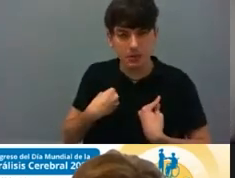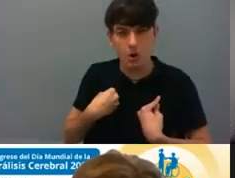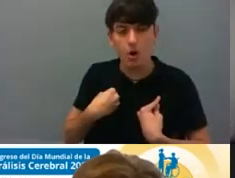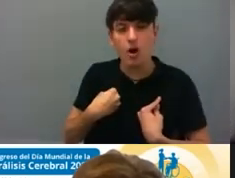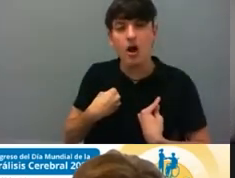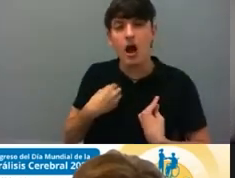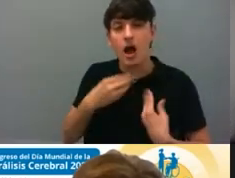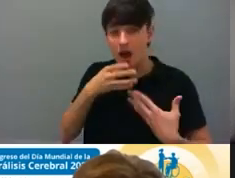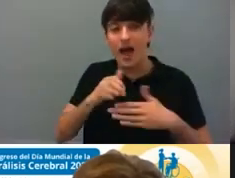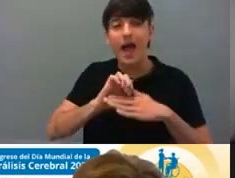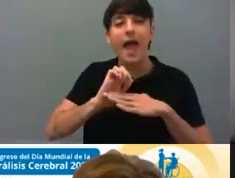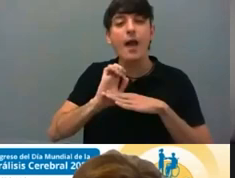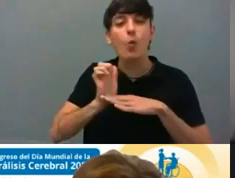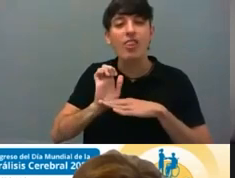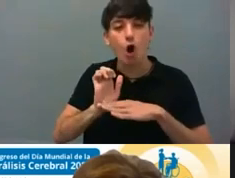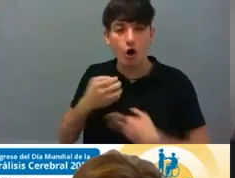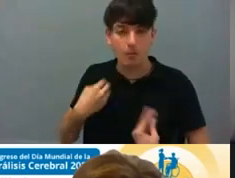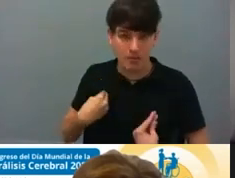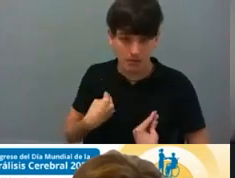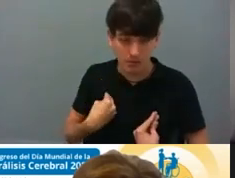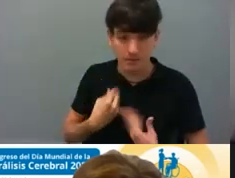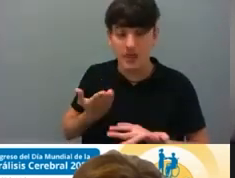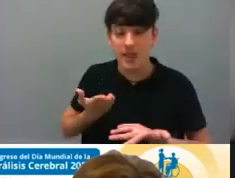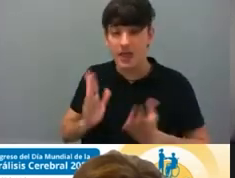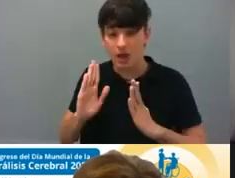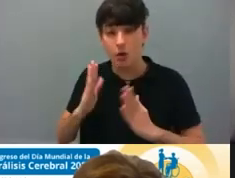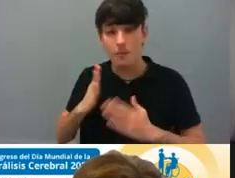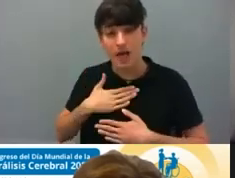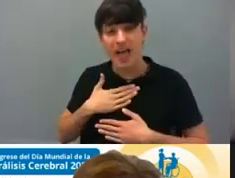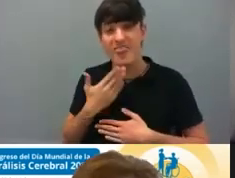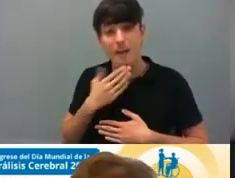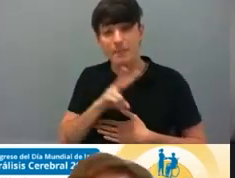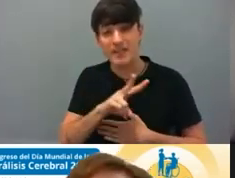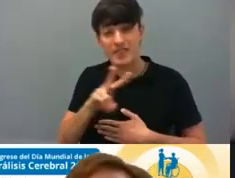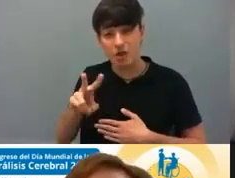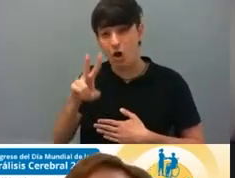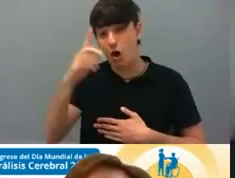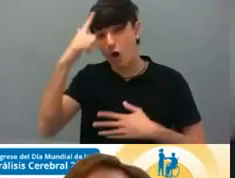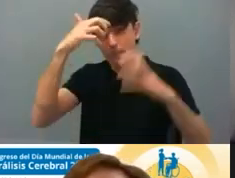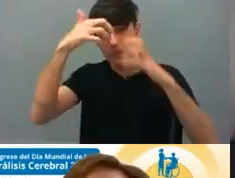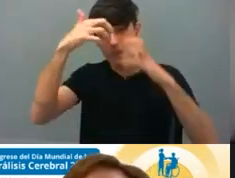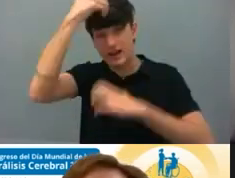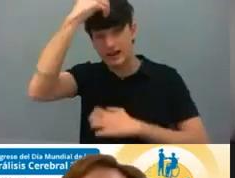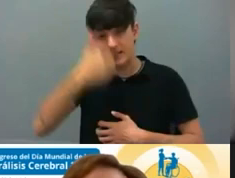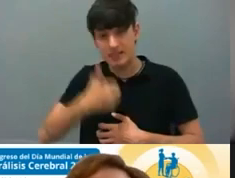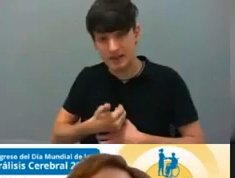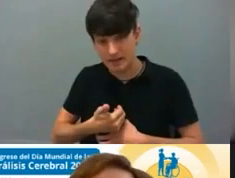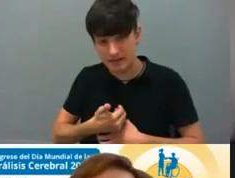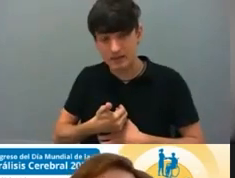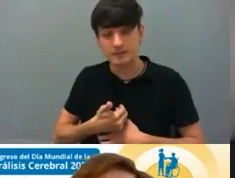Ecuador actualmente y mi hijo tiene 22 años, tiene parálisis cerebral, subtipo tetraplegia mixta.